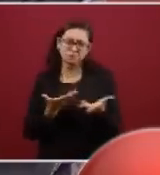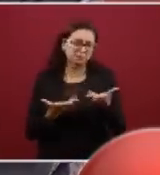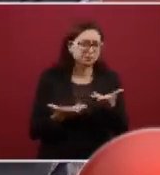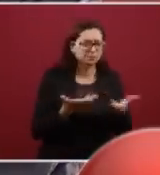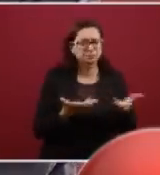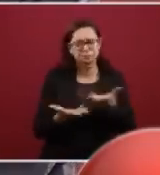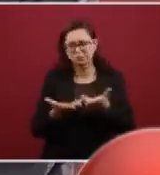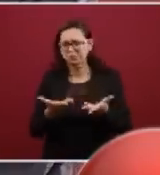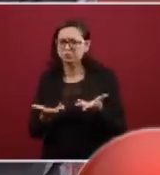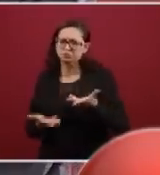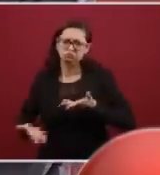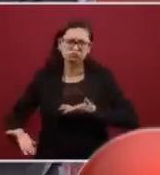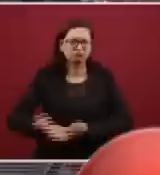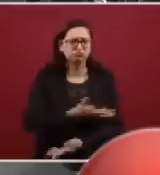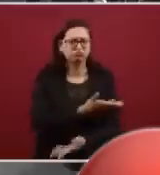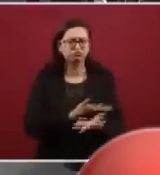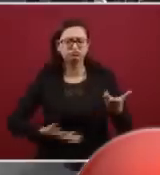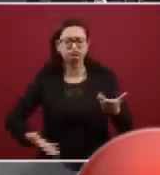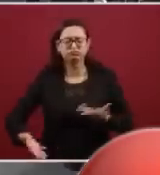circular.